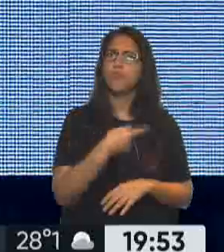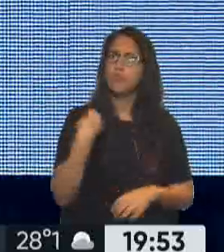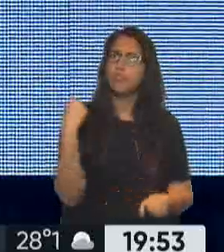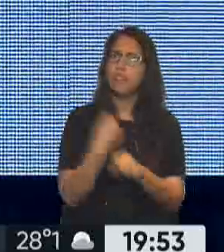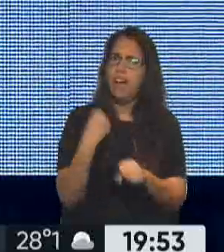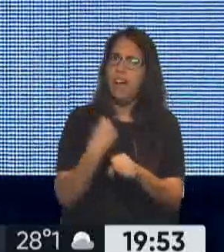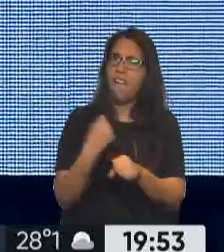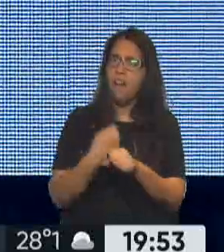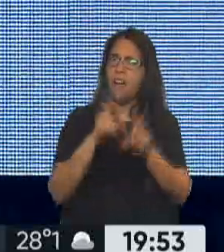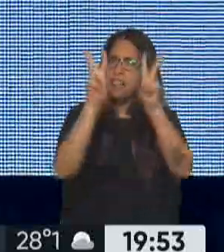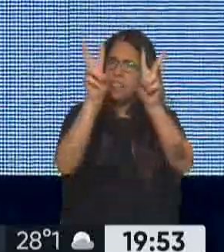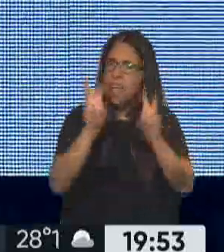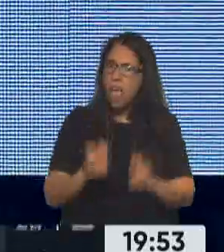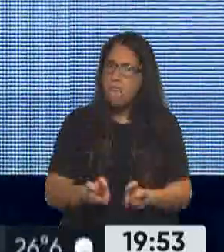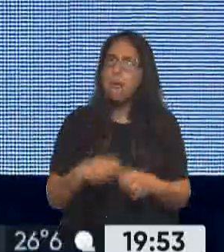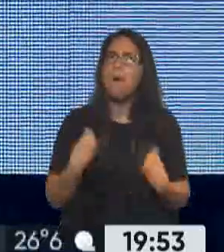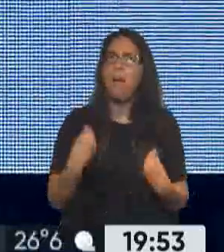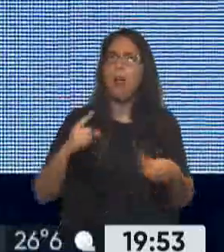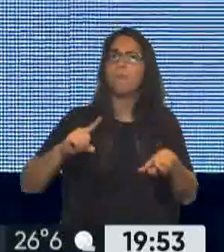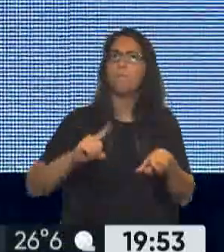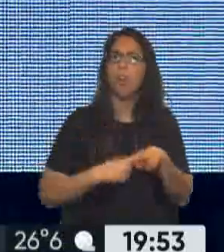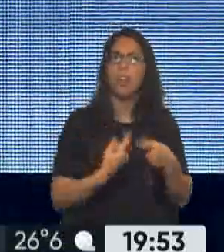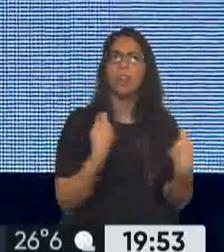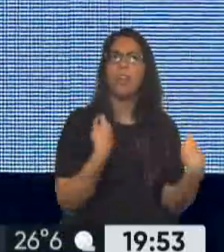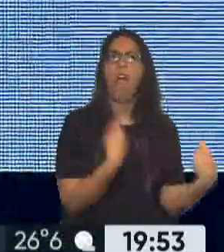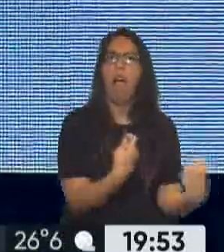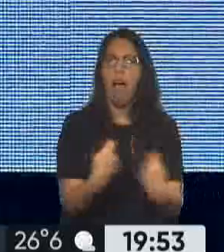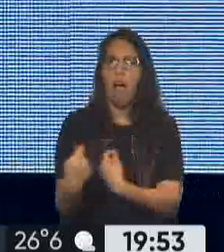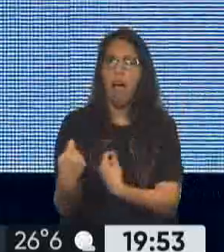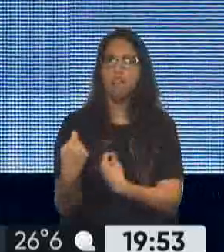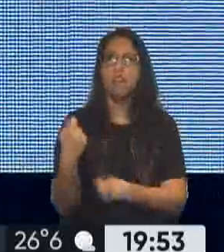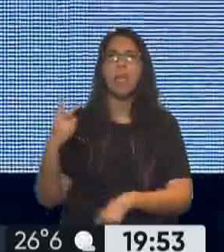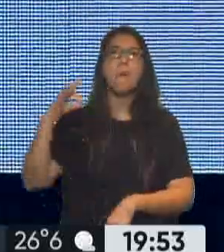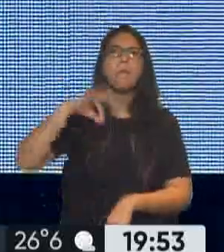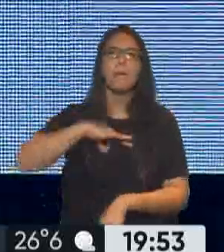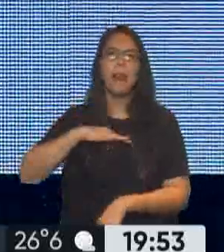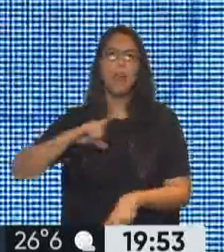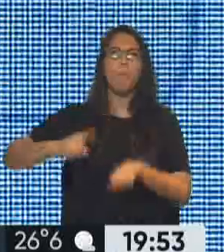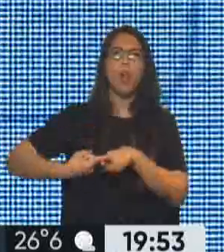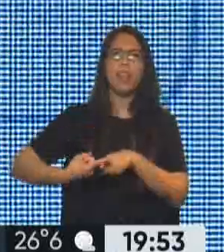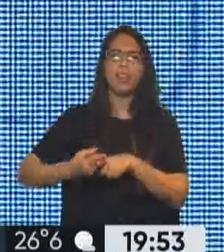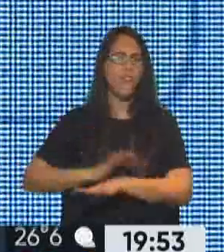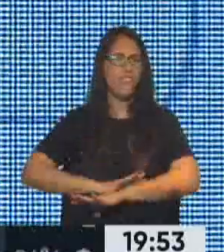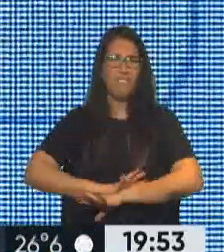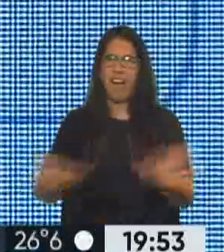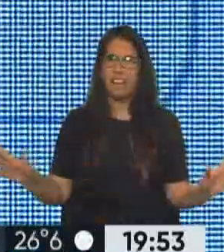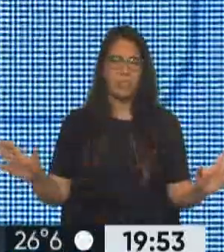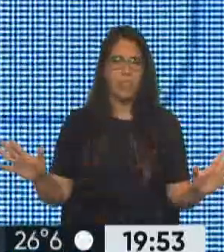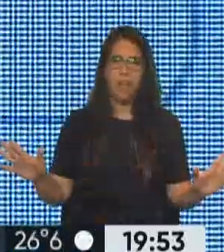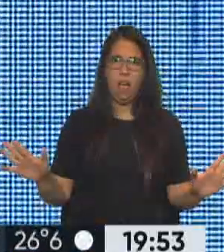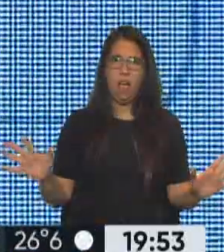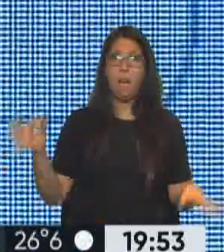muchos temas para que el gasto político y el privilegio político se termine, porque un día más